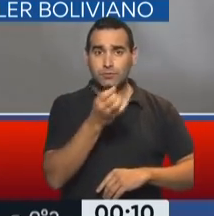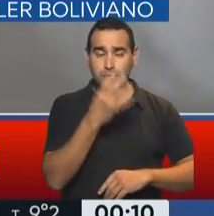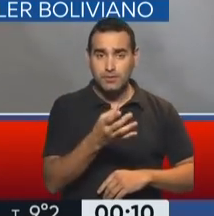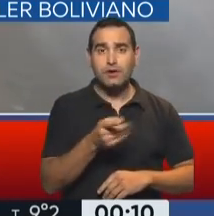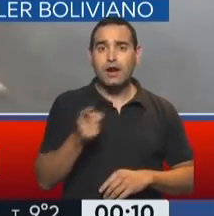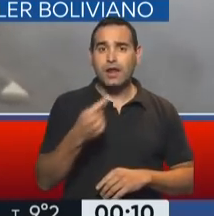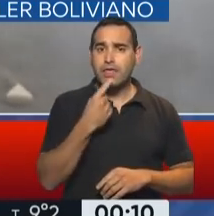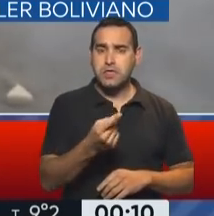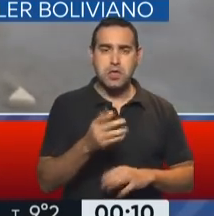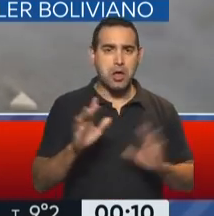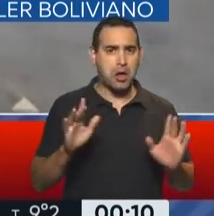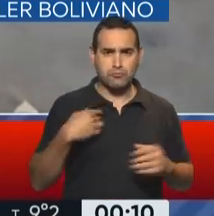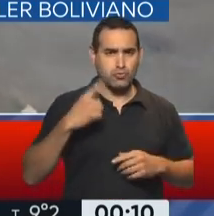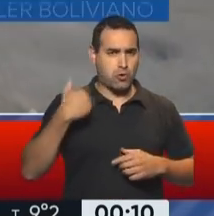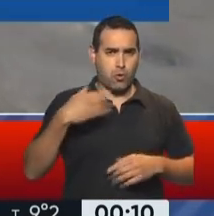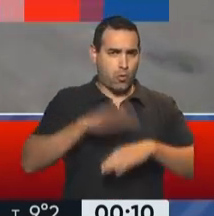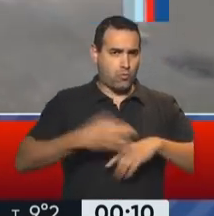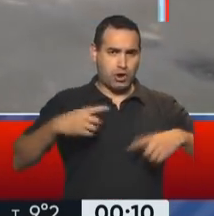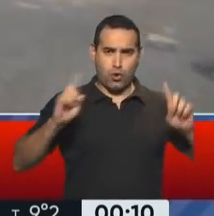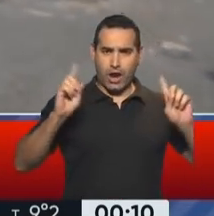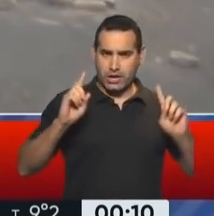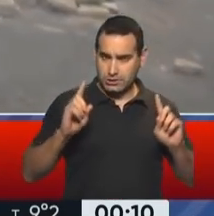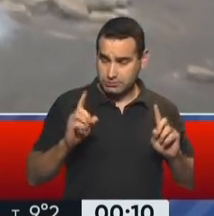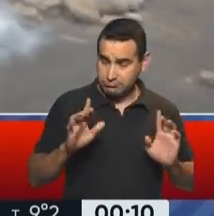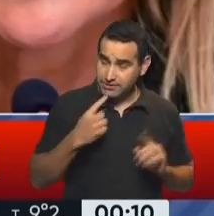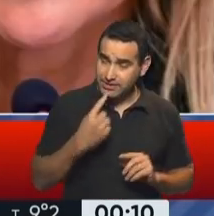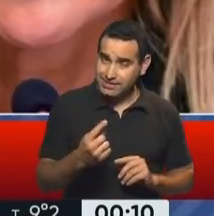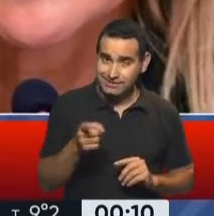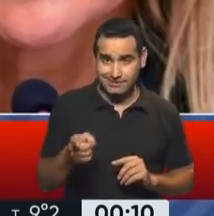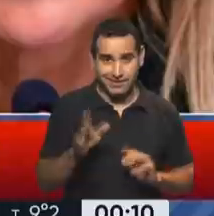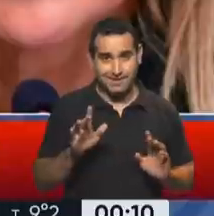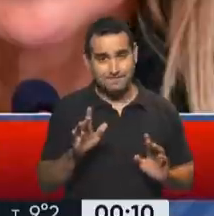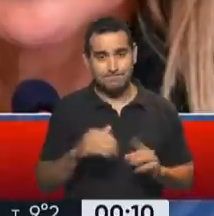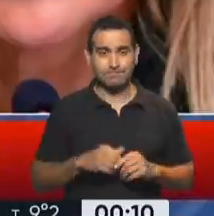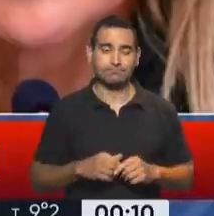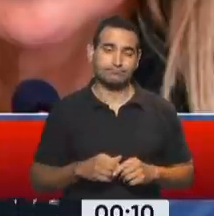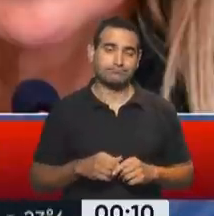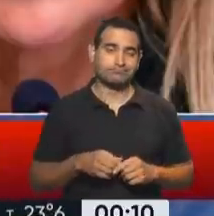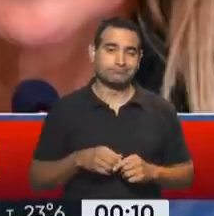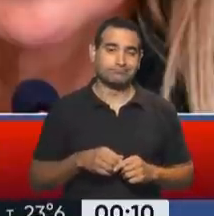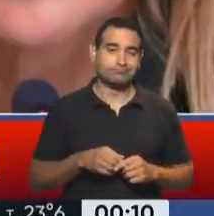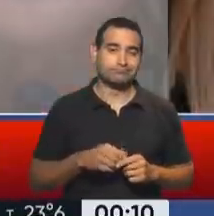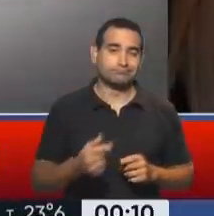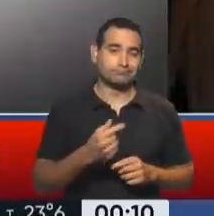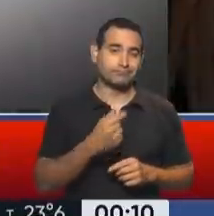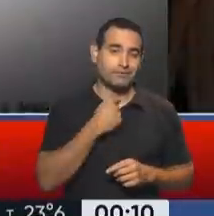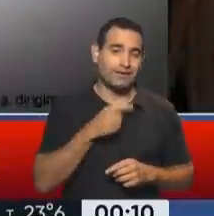manifestando su absoluta inocencia, ¿no?, y de alguna manera tratando de